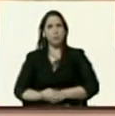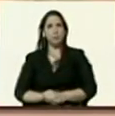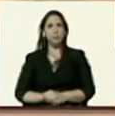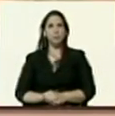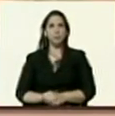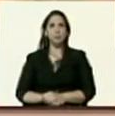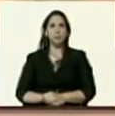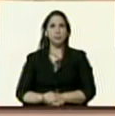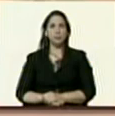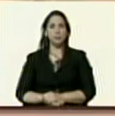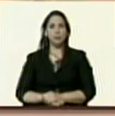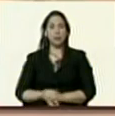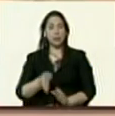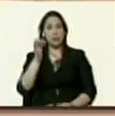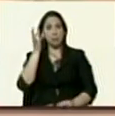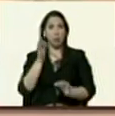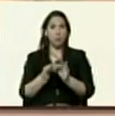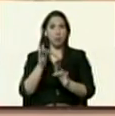empezando septiembre,